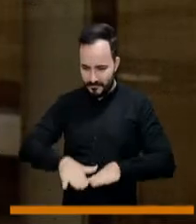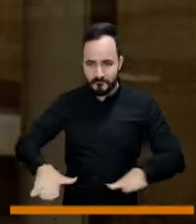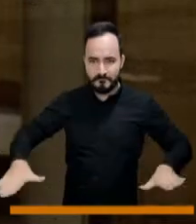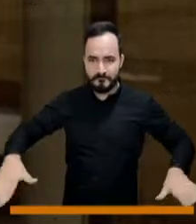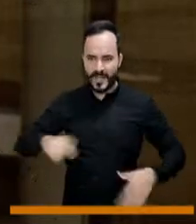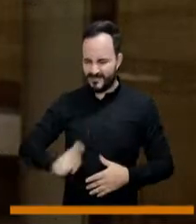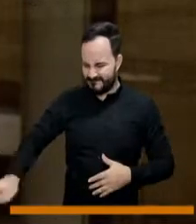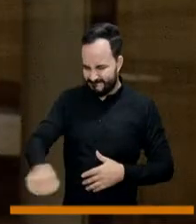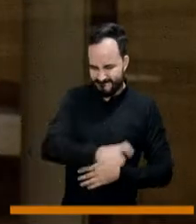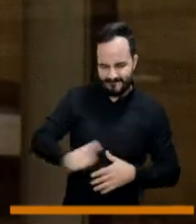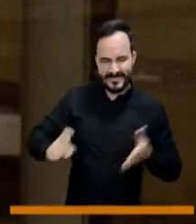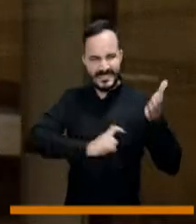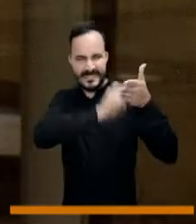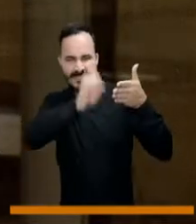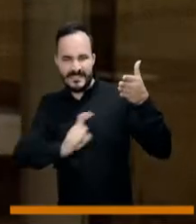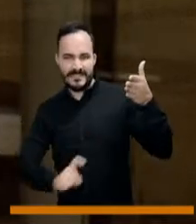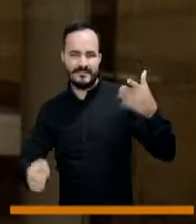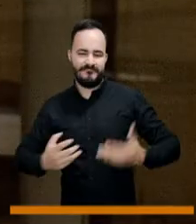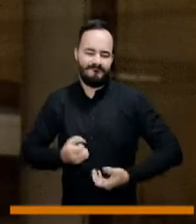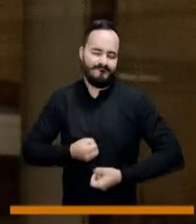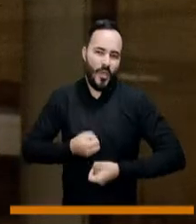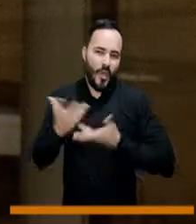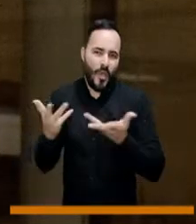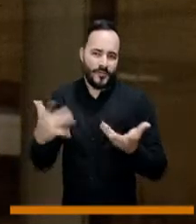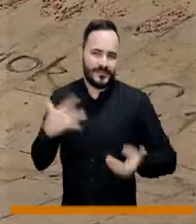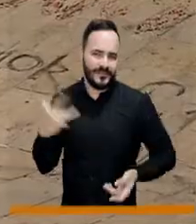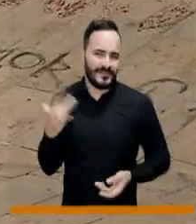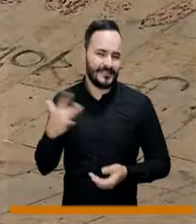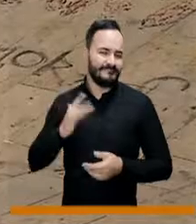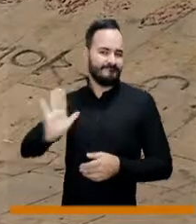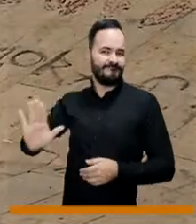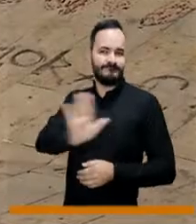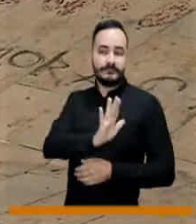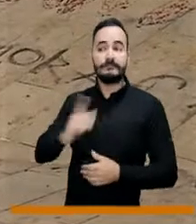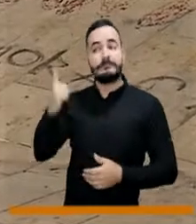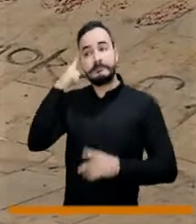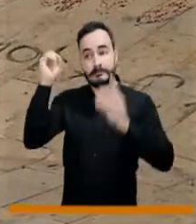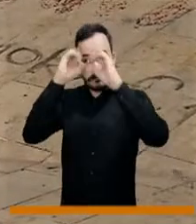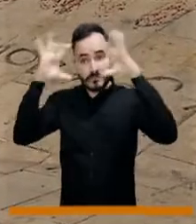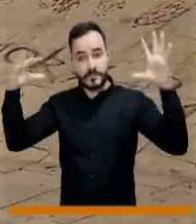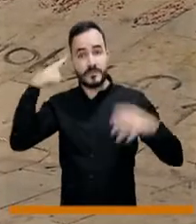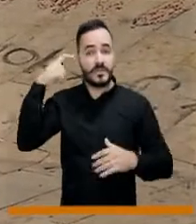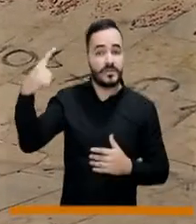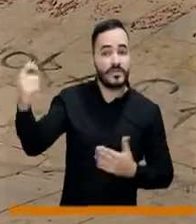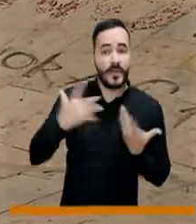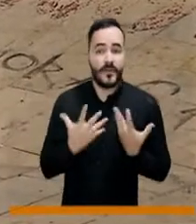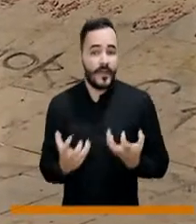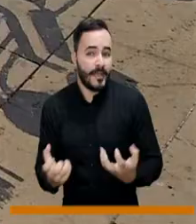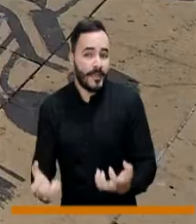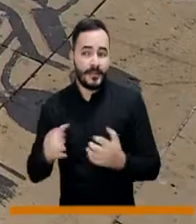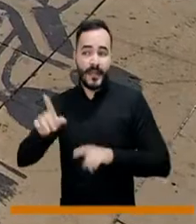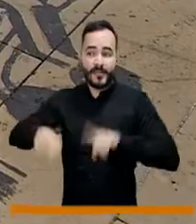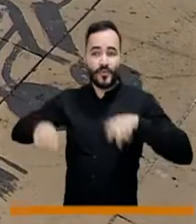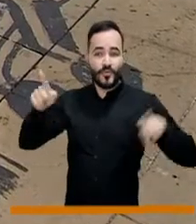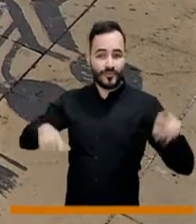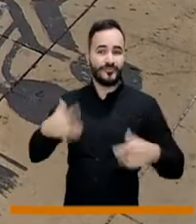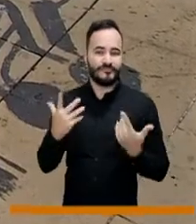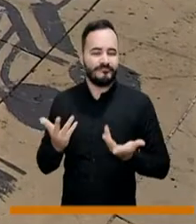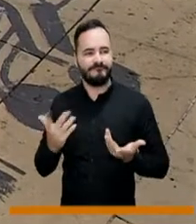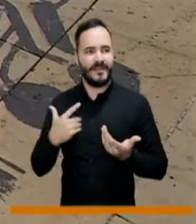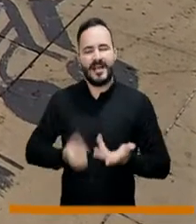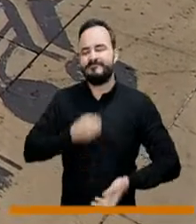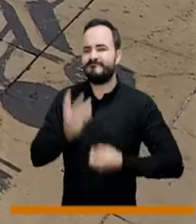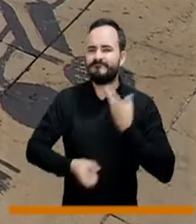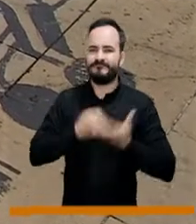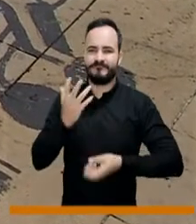sus pisos y paredes está pintado el rastro de ese sentimiento. O un deseo, tal vez, o muchos deseos y sueños, ¿por qué